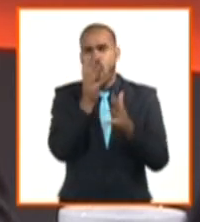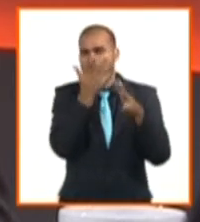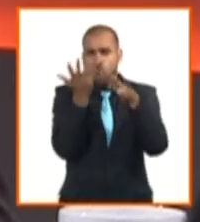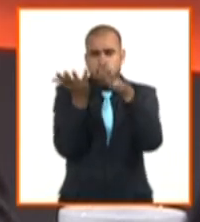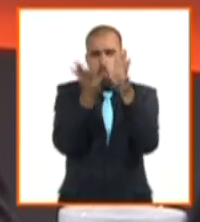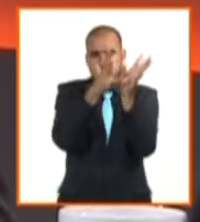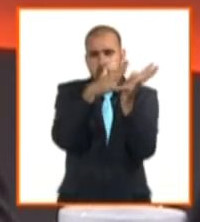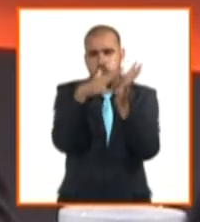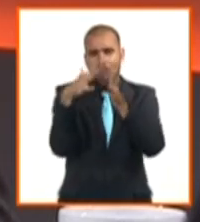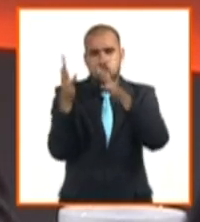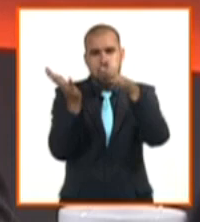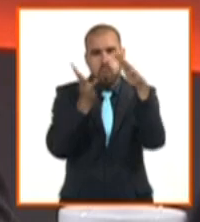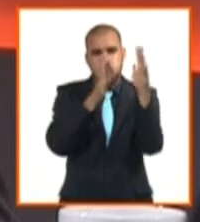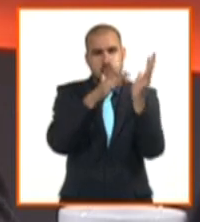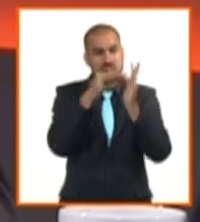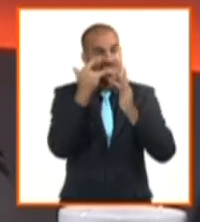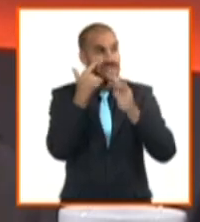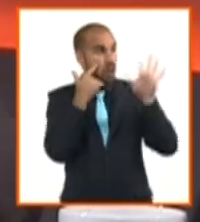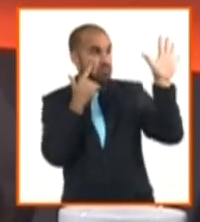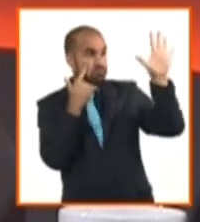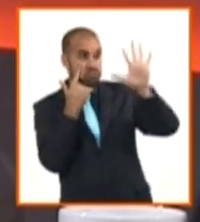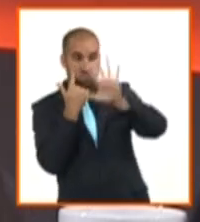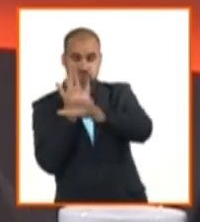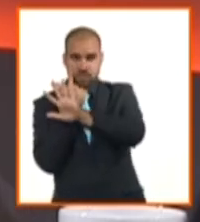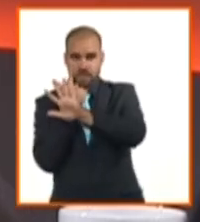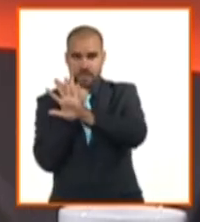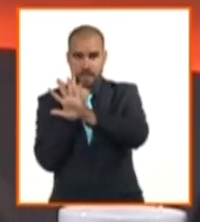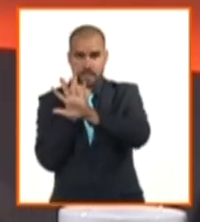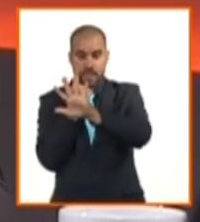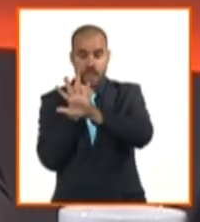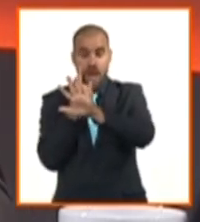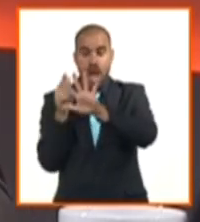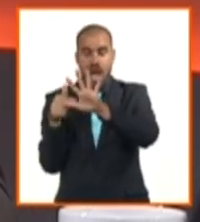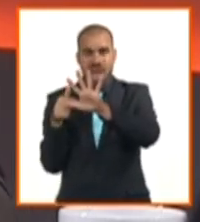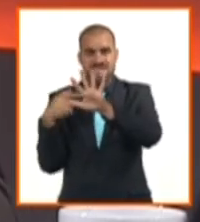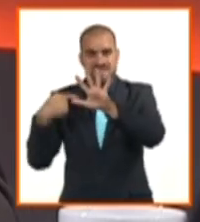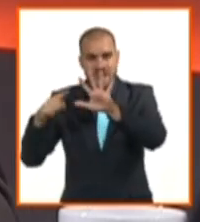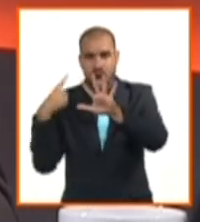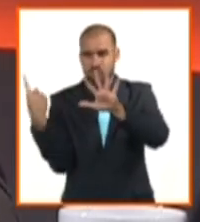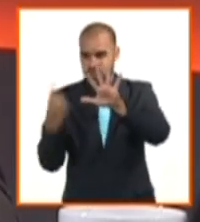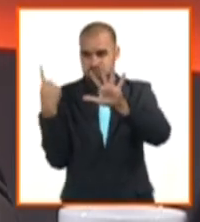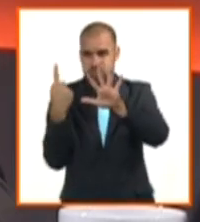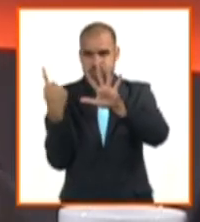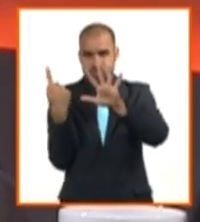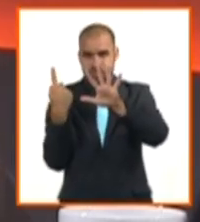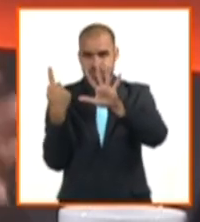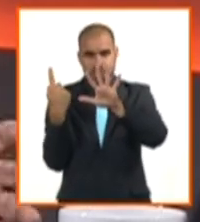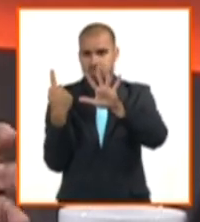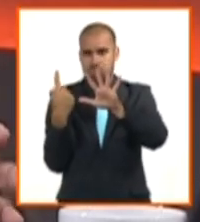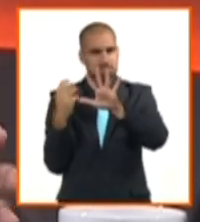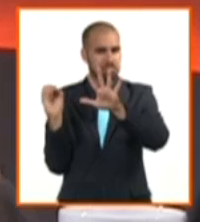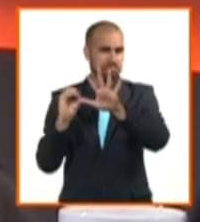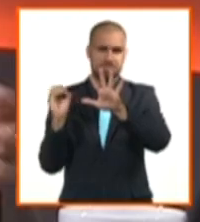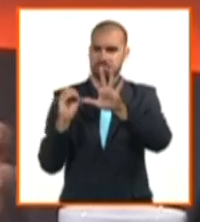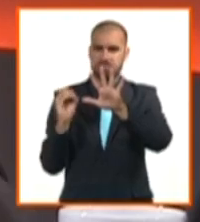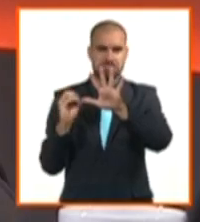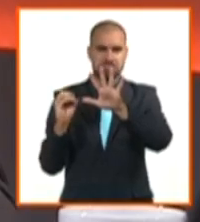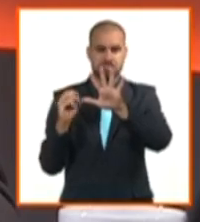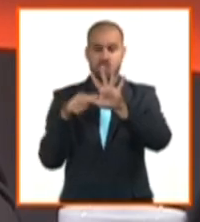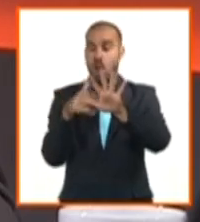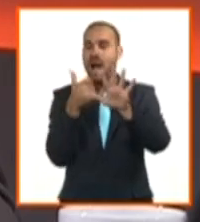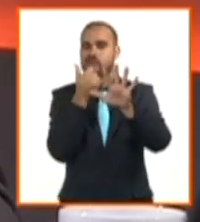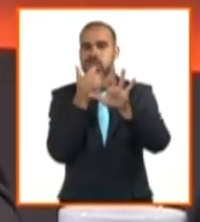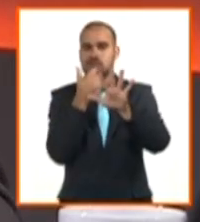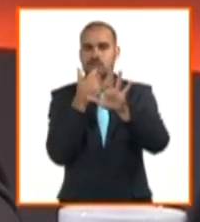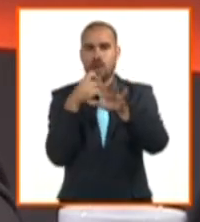en la atmósfera superior y eso inhibe el desarrollo de cualquier ciclón tropical sobre todo en las etapas